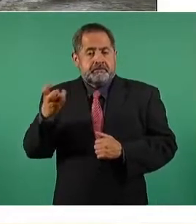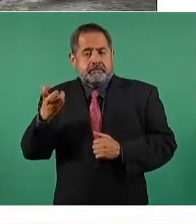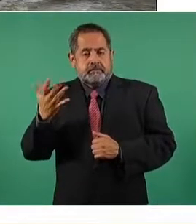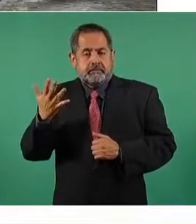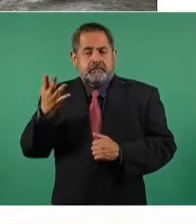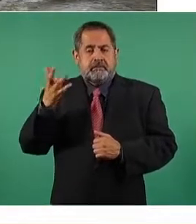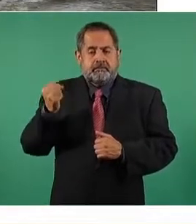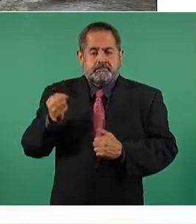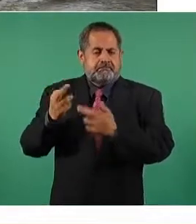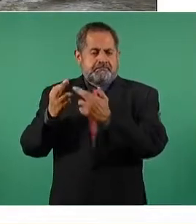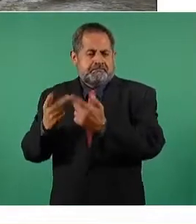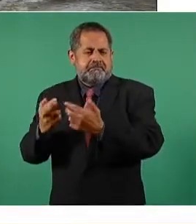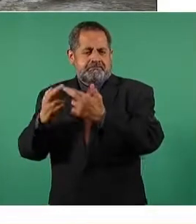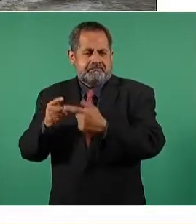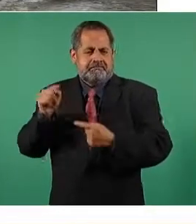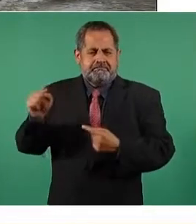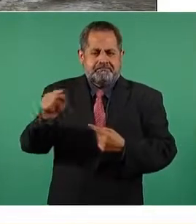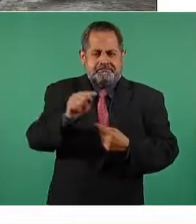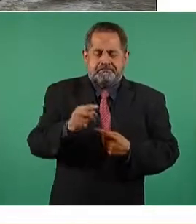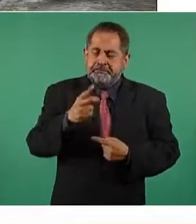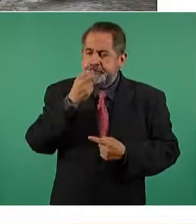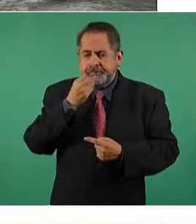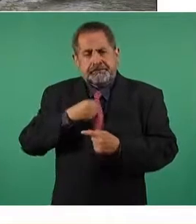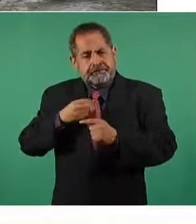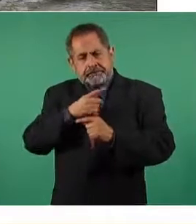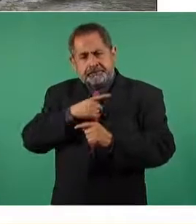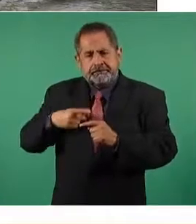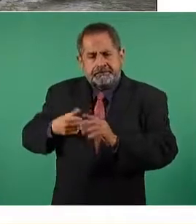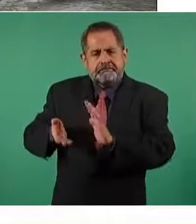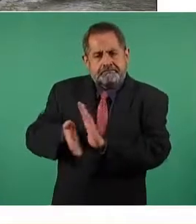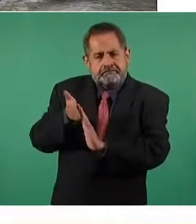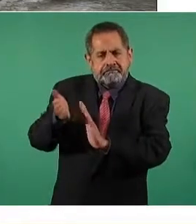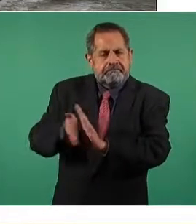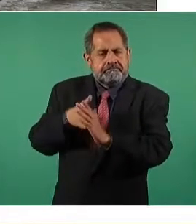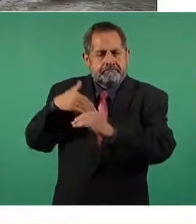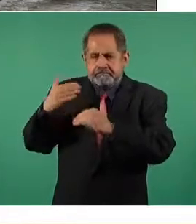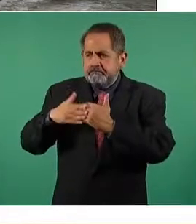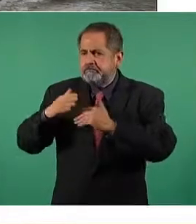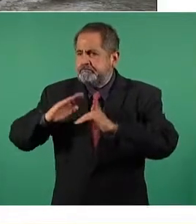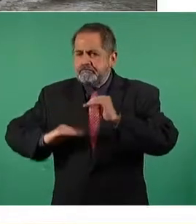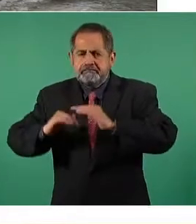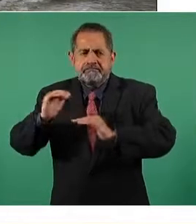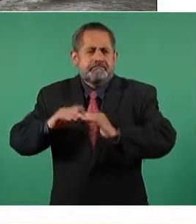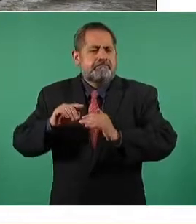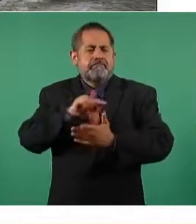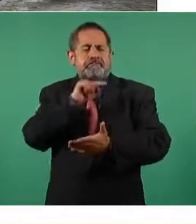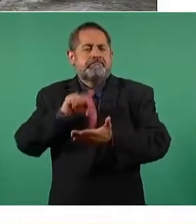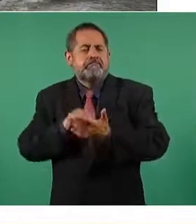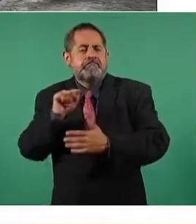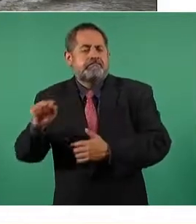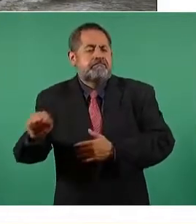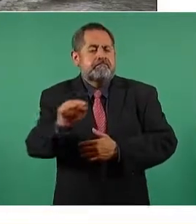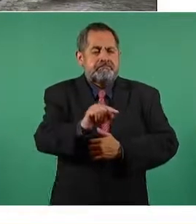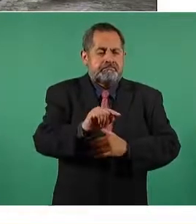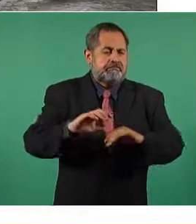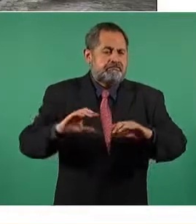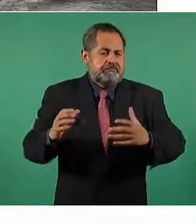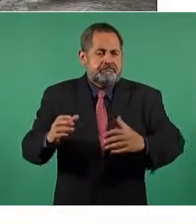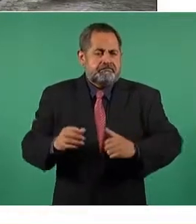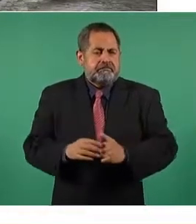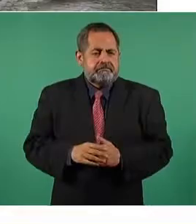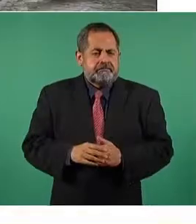daños que demandan tareas de reconstrucción, ubicados únicamente en la red estatal en las tres entidades.